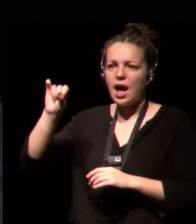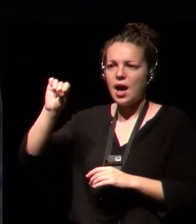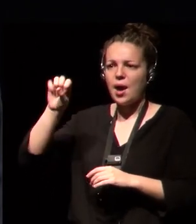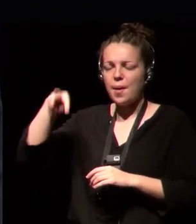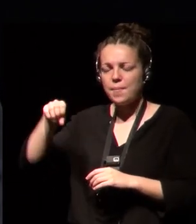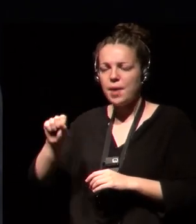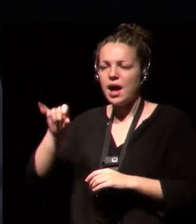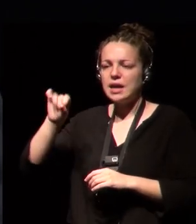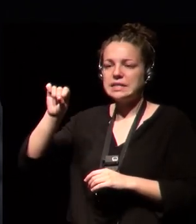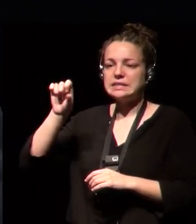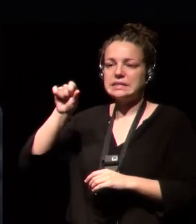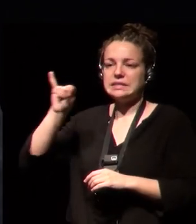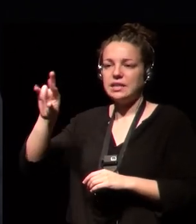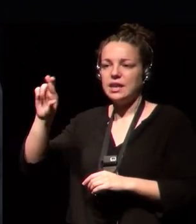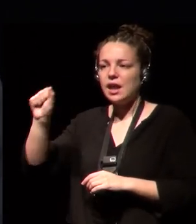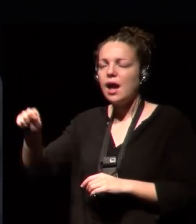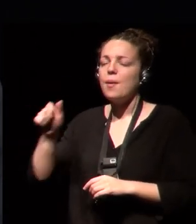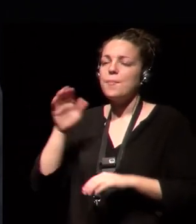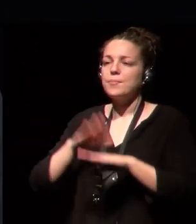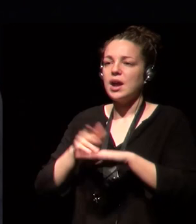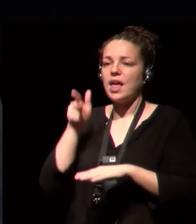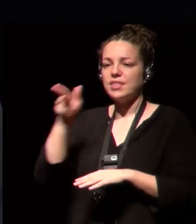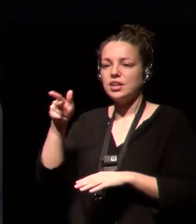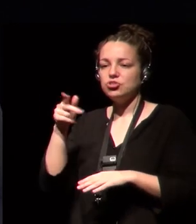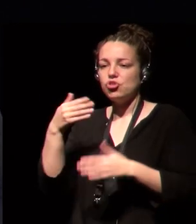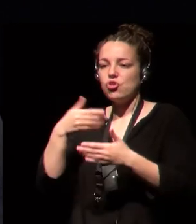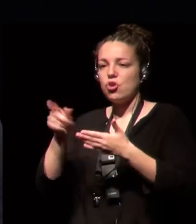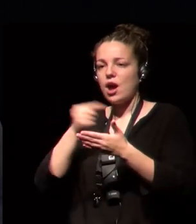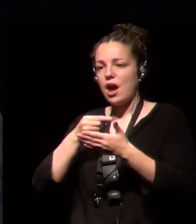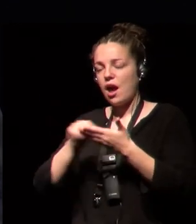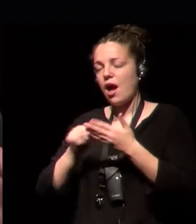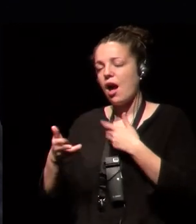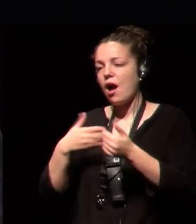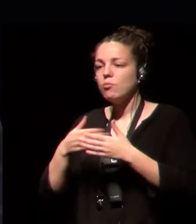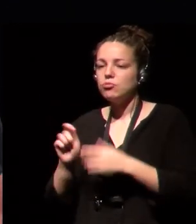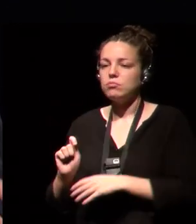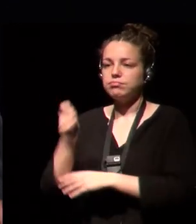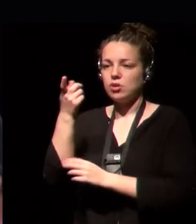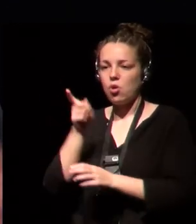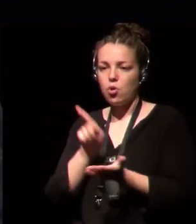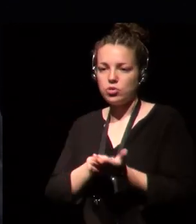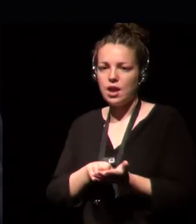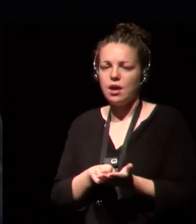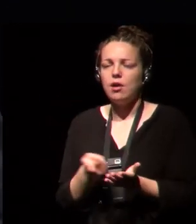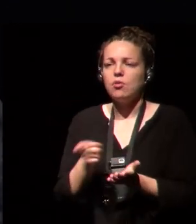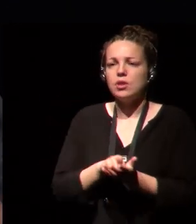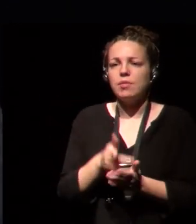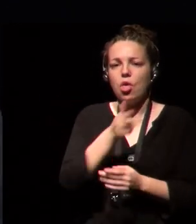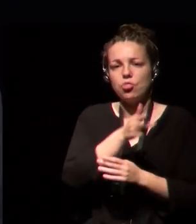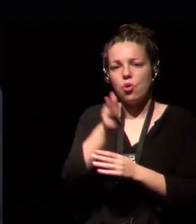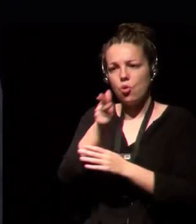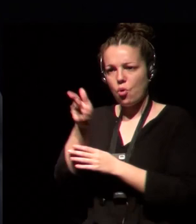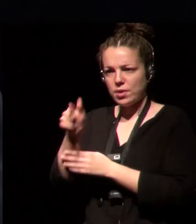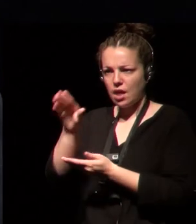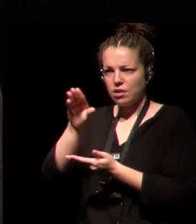And then we got the documentary playing on Qantas. Conseguimos el documental en Qantas. And a philanthropist heard about it, put up a quarter of a million, we